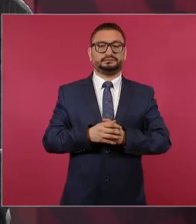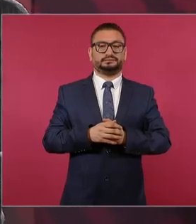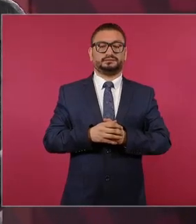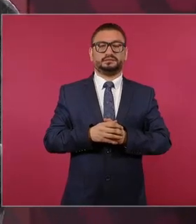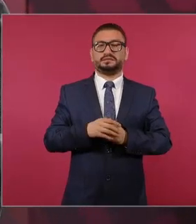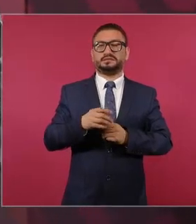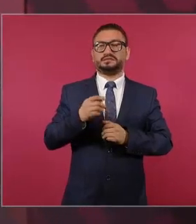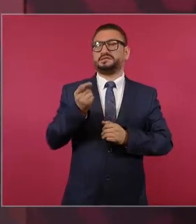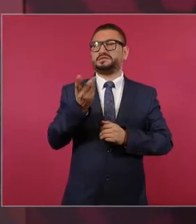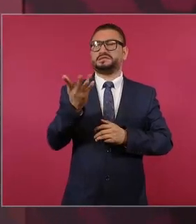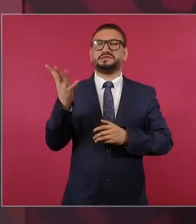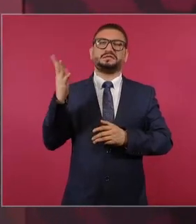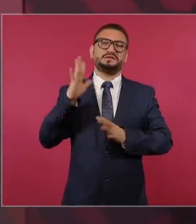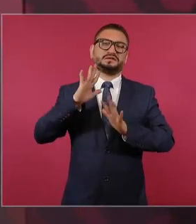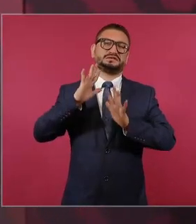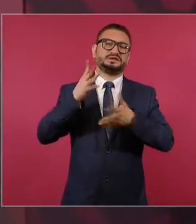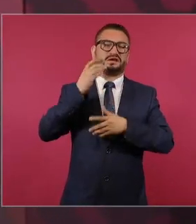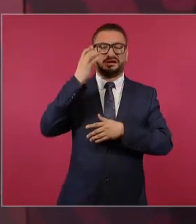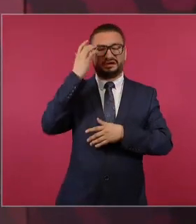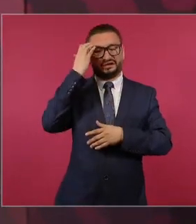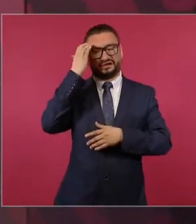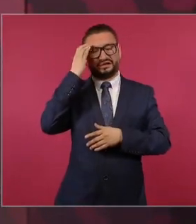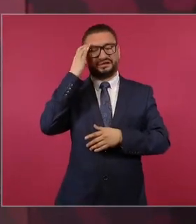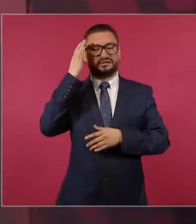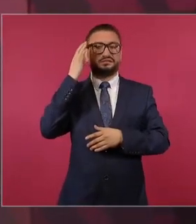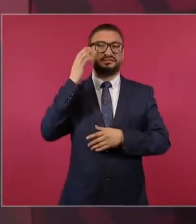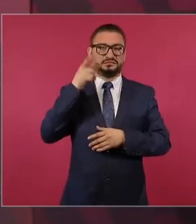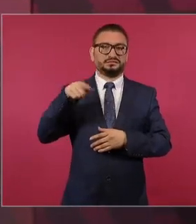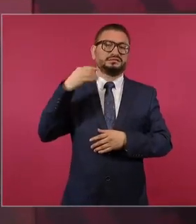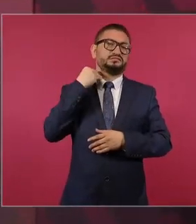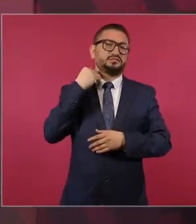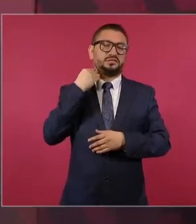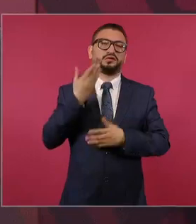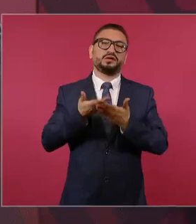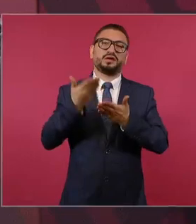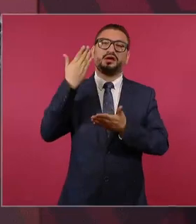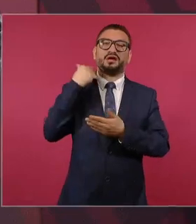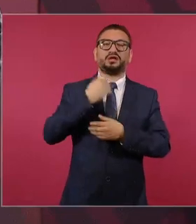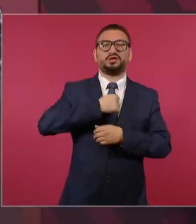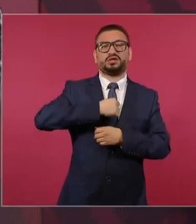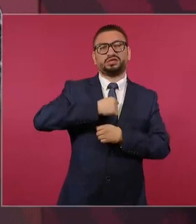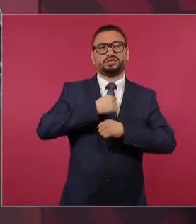ya muy conocidos. Pero el influyentismo